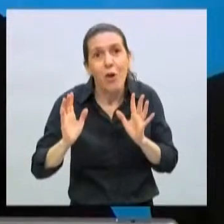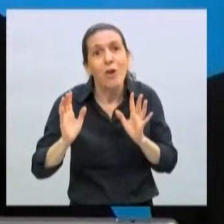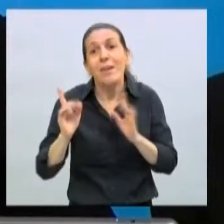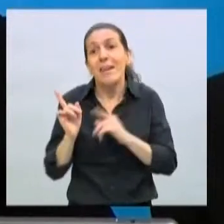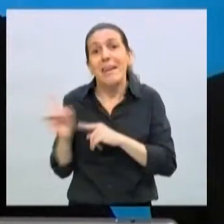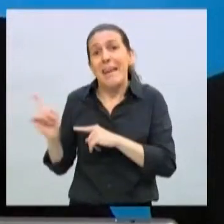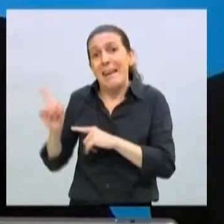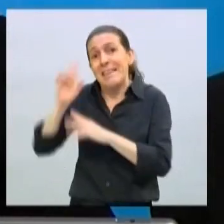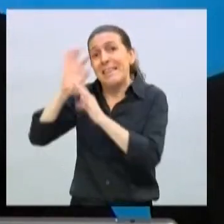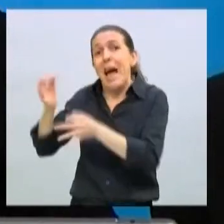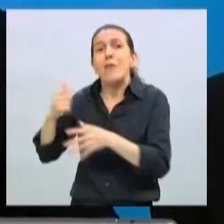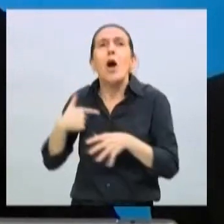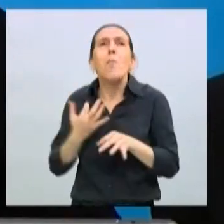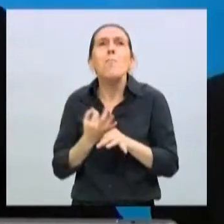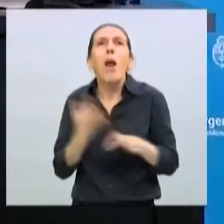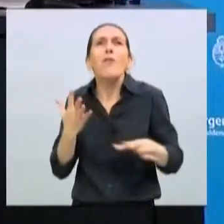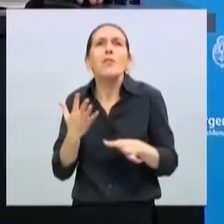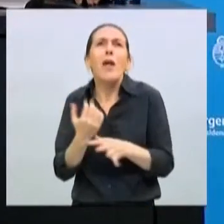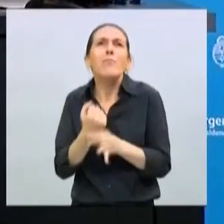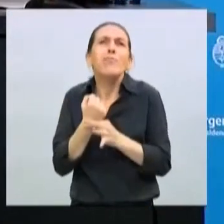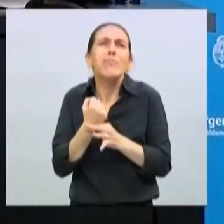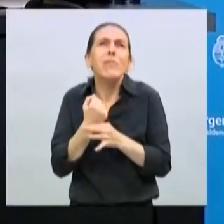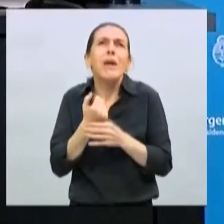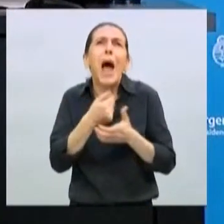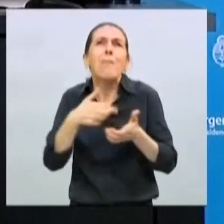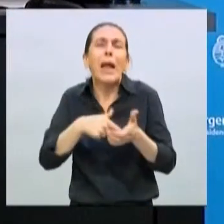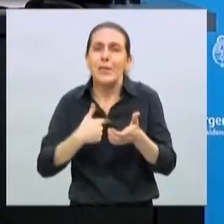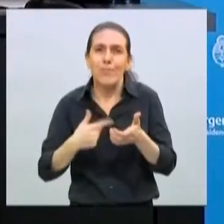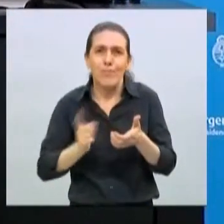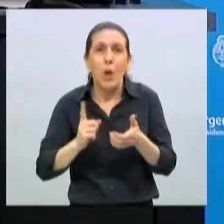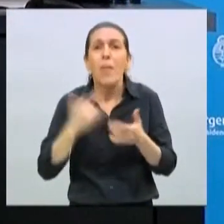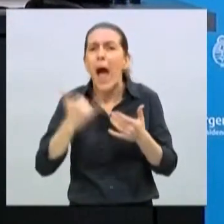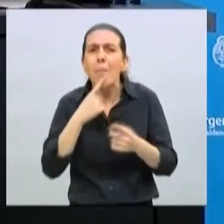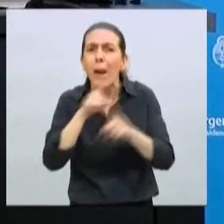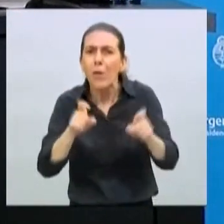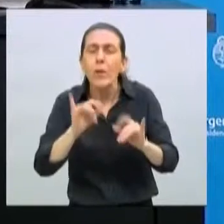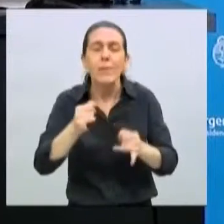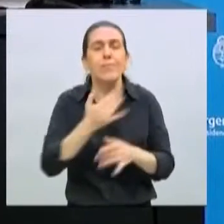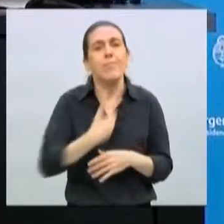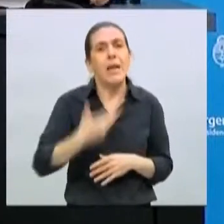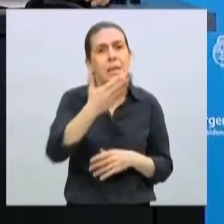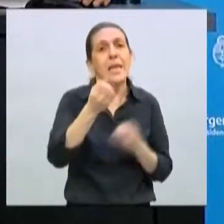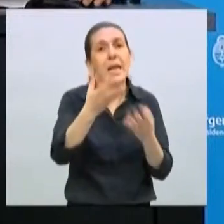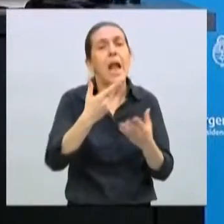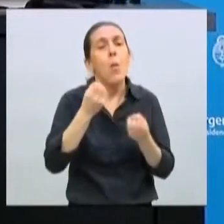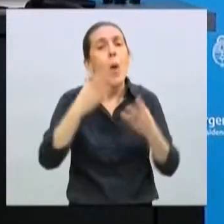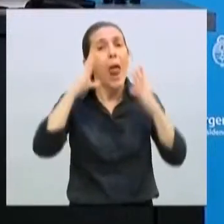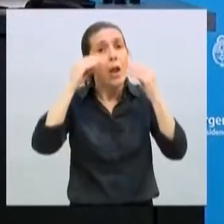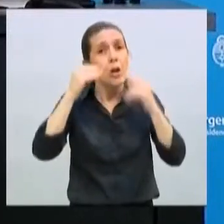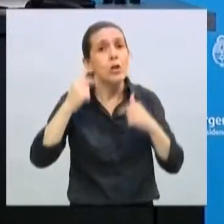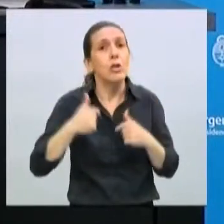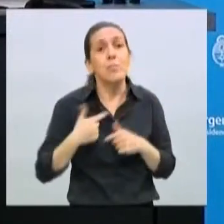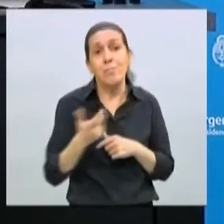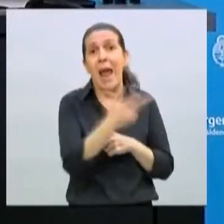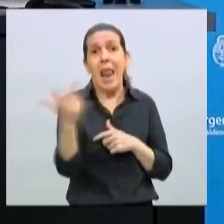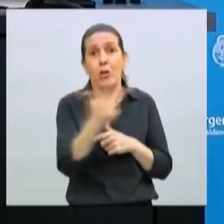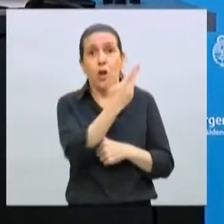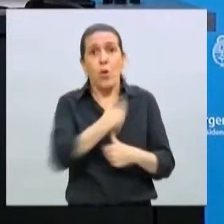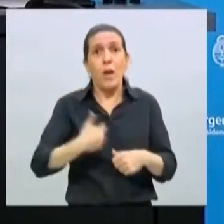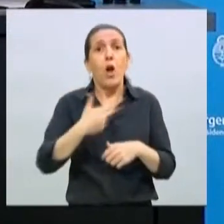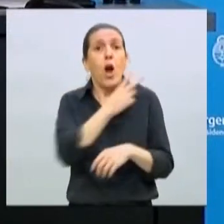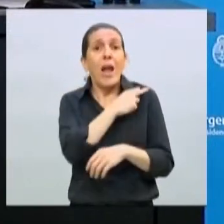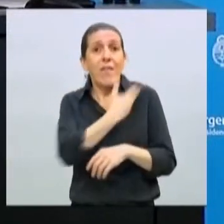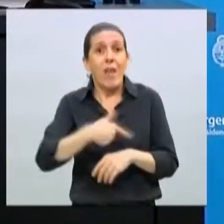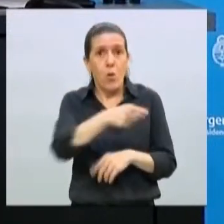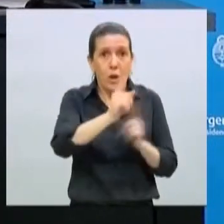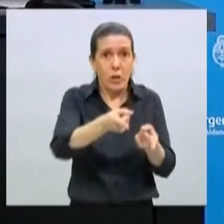esto no es lo mío. Bueno, ¿tenemos preguntas? Sí, presidente, ¿cómo le va? Buenas noches. Bueno, para los tres, gobernador, jefe de gobierno también.